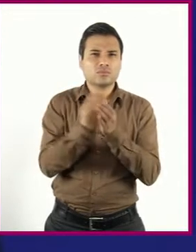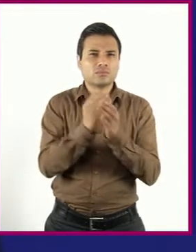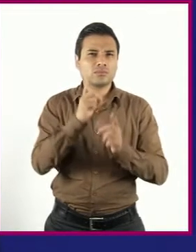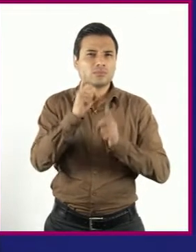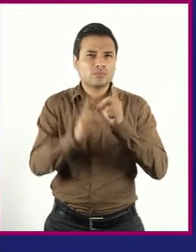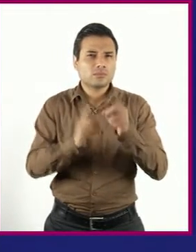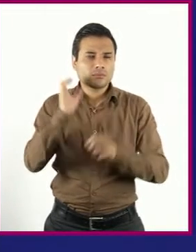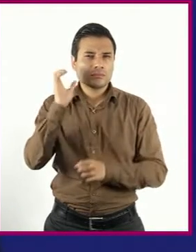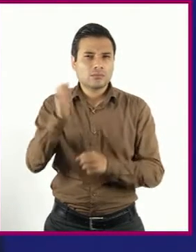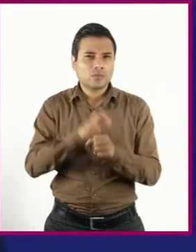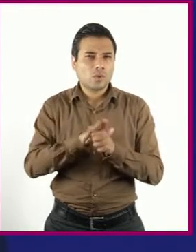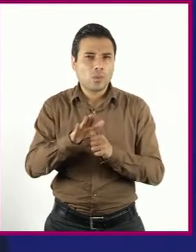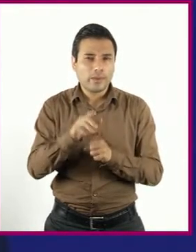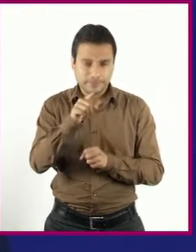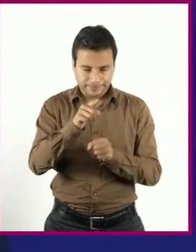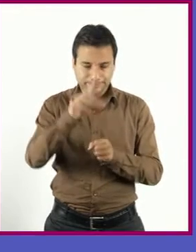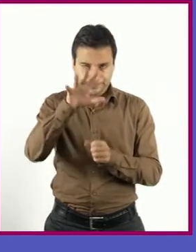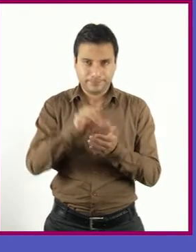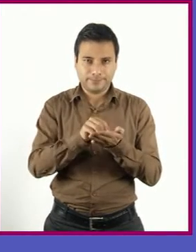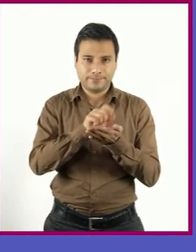y vayan anotándolas en su cuaderno.